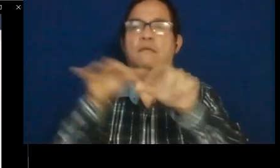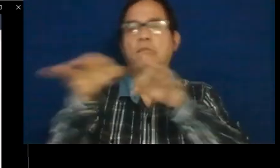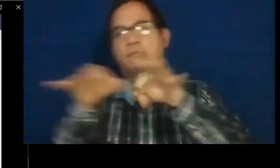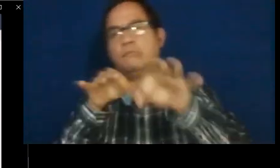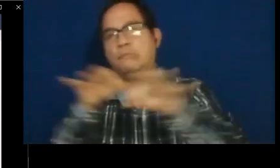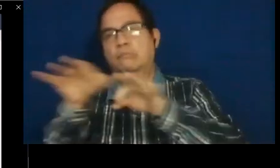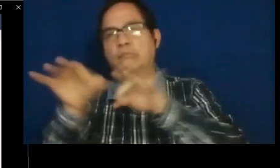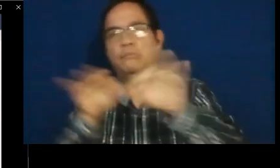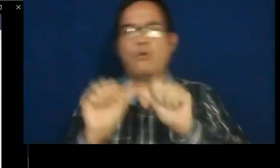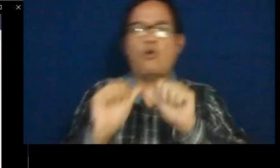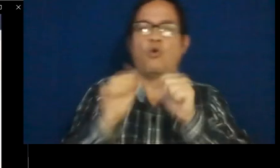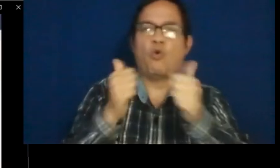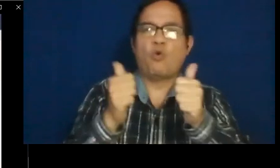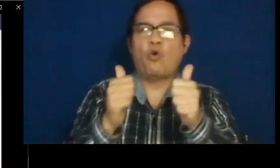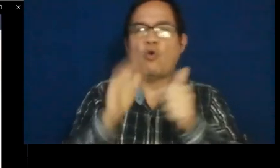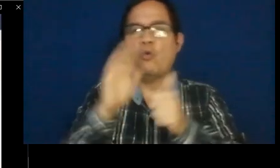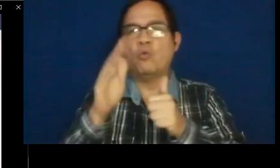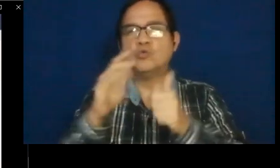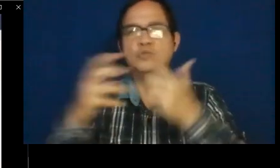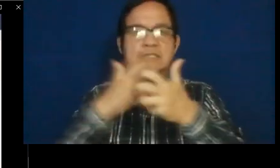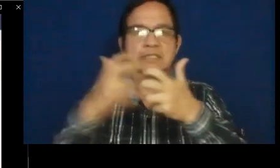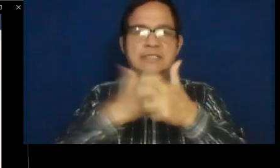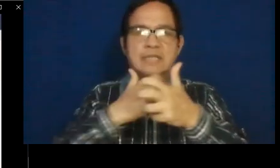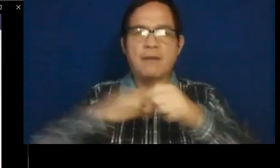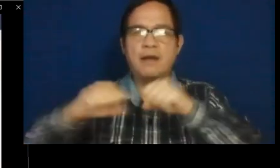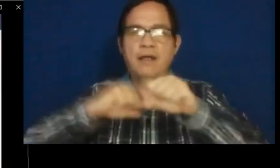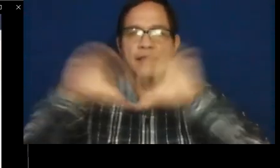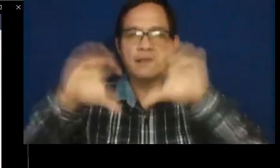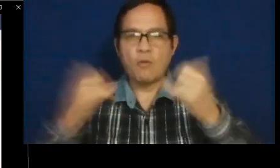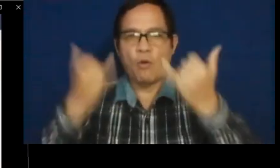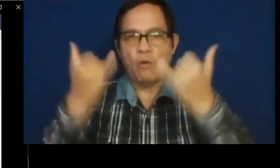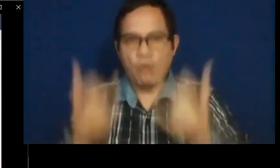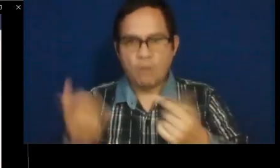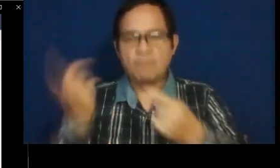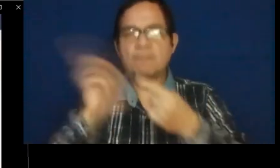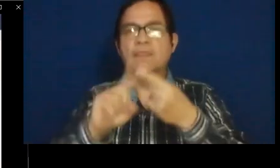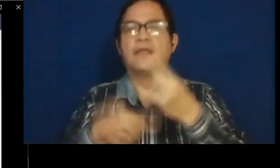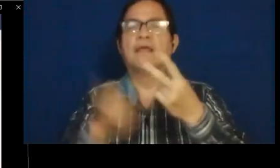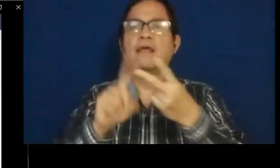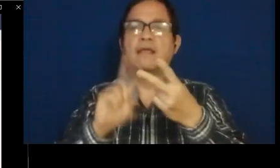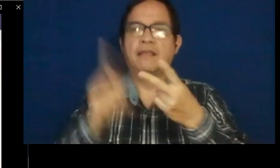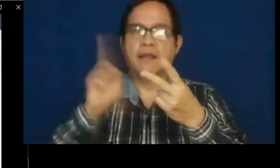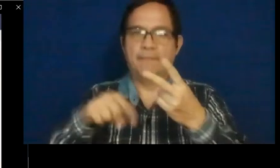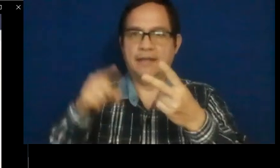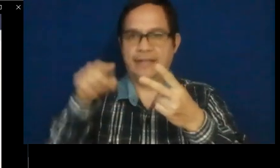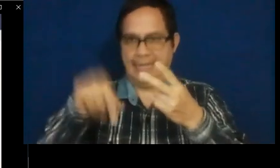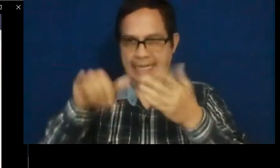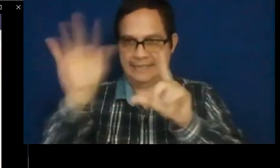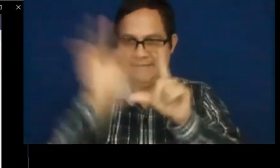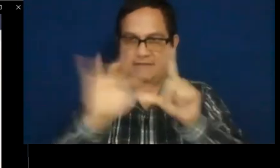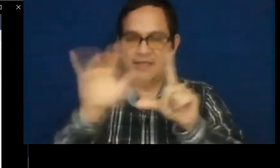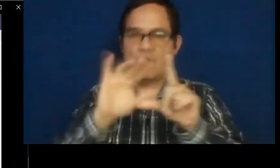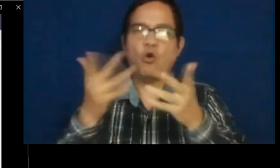explicación de cómo se analizan las fuerzas en un sistema dinámico, que es lo que vamos a analizar hoy, y va a quedar también la grabación de la llamada. Entonces, vuelvo y